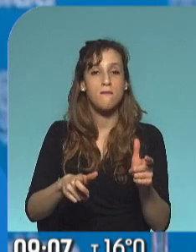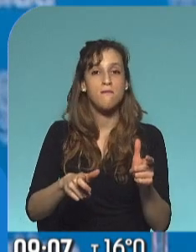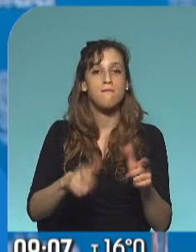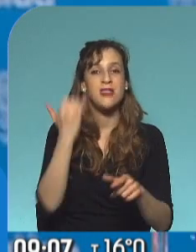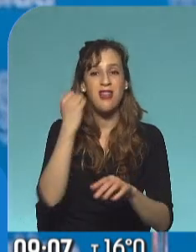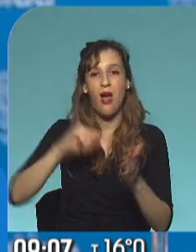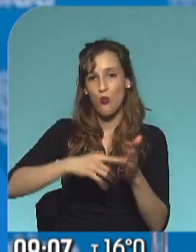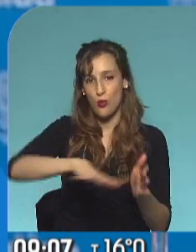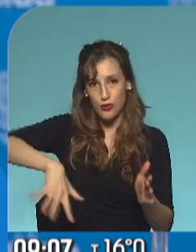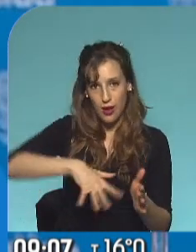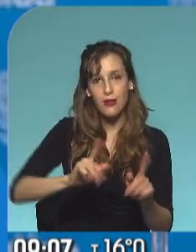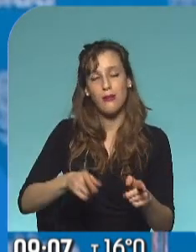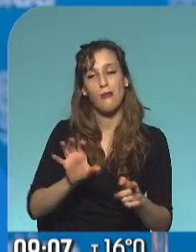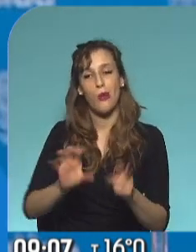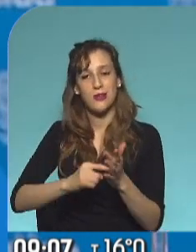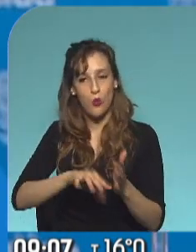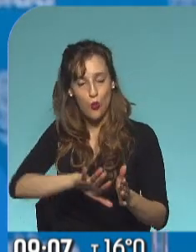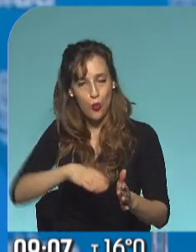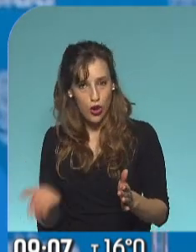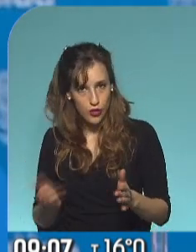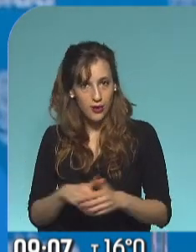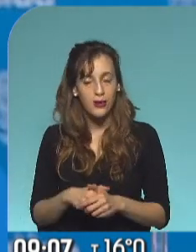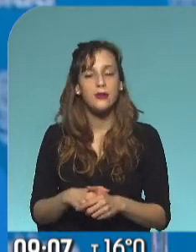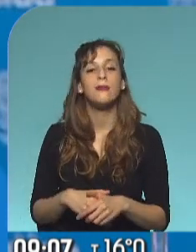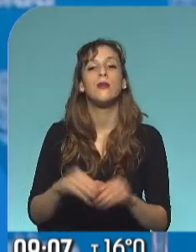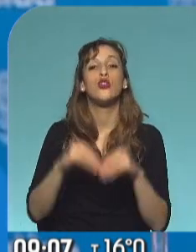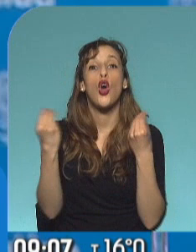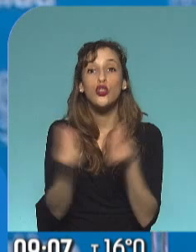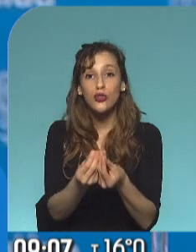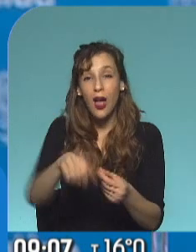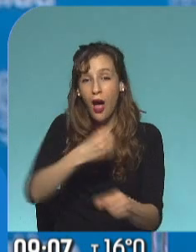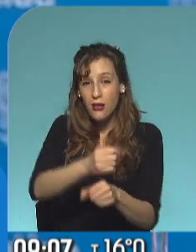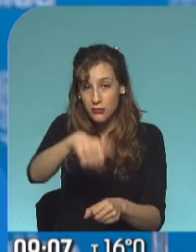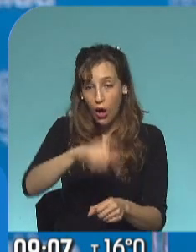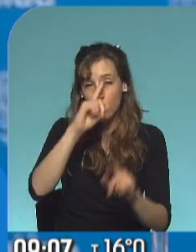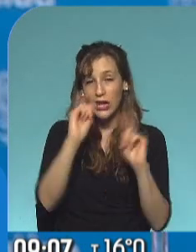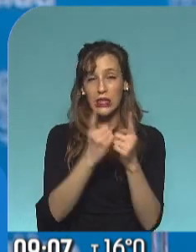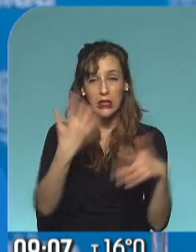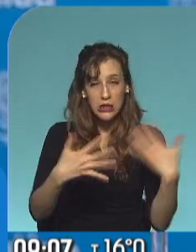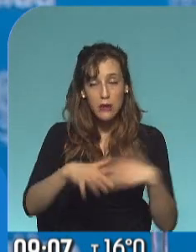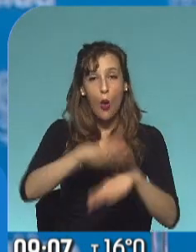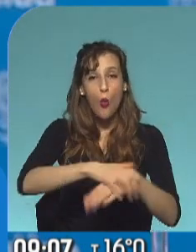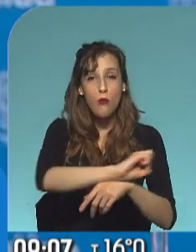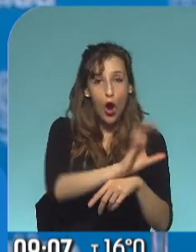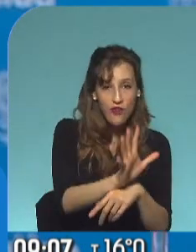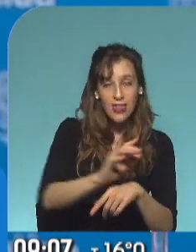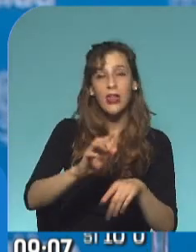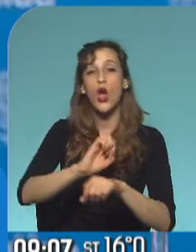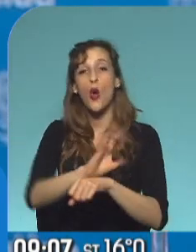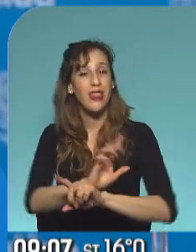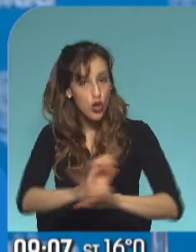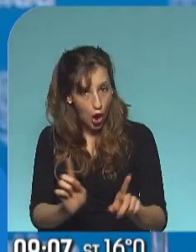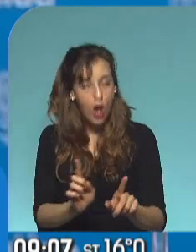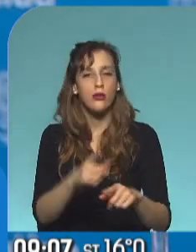de buenos aires y en provincia de buenos aires- el porcentaje de ocupación de terapia intensiva por patología comida y no comida es de